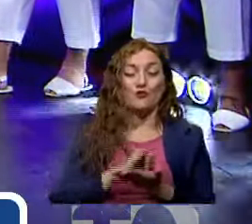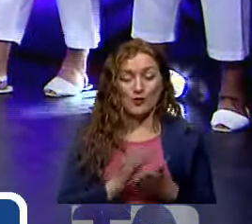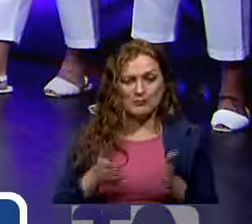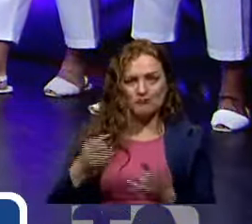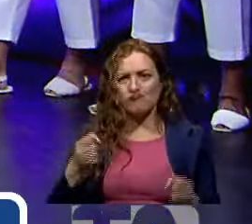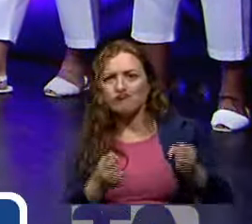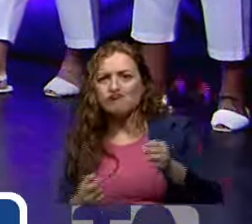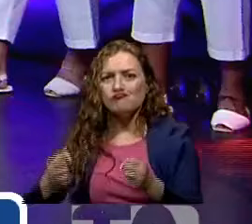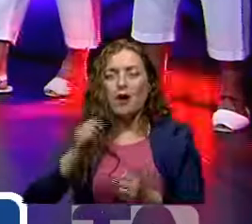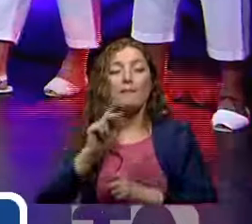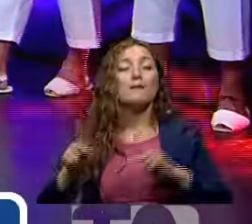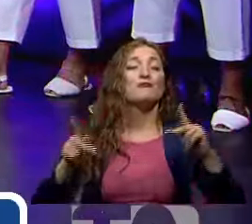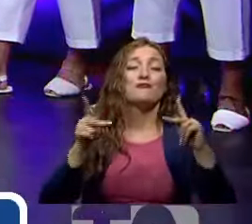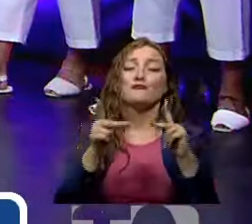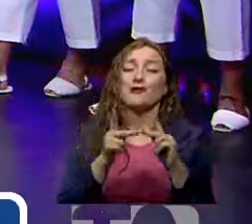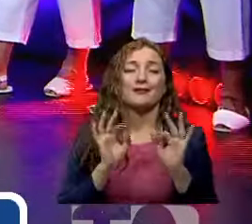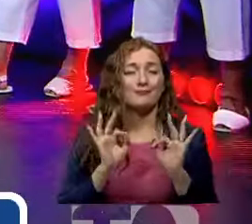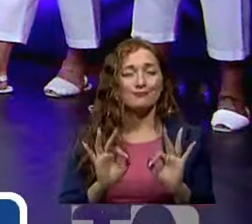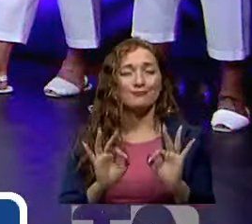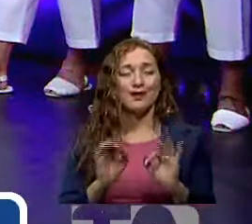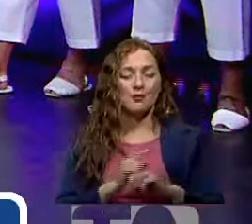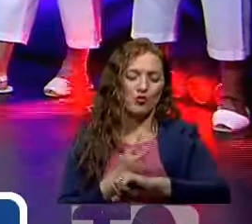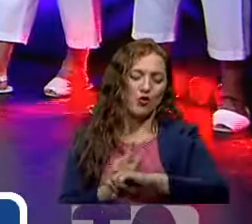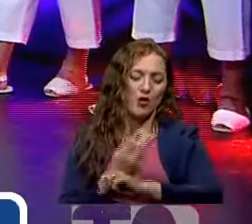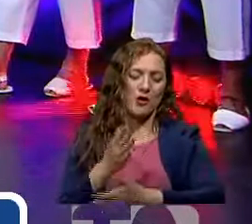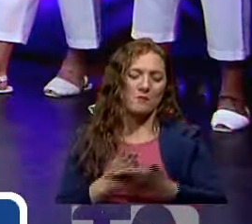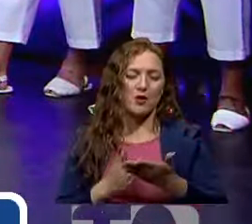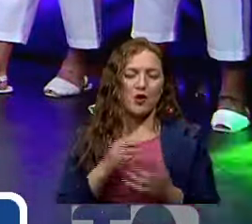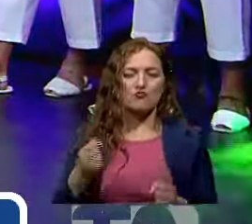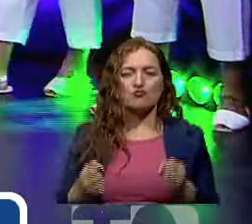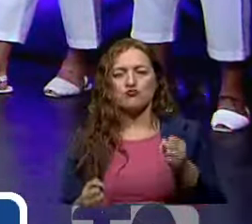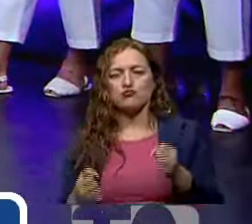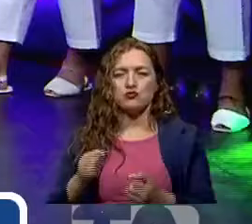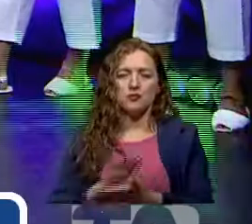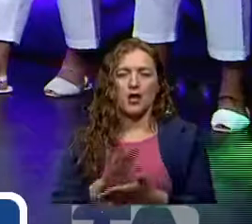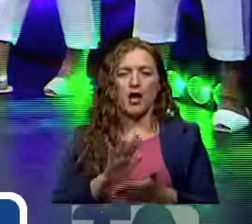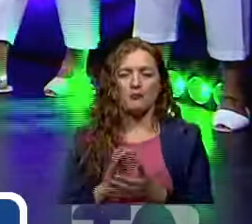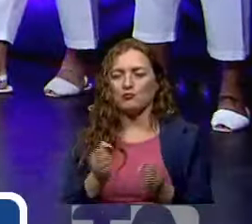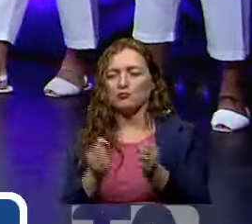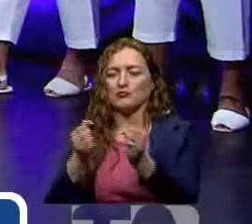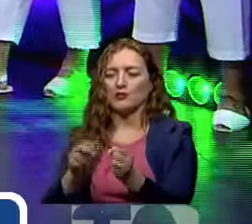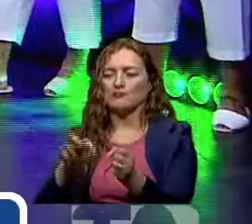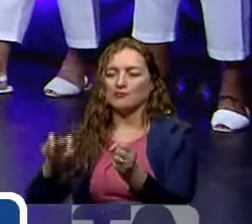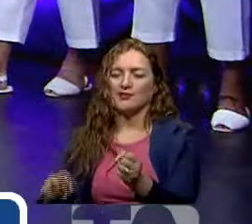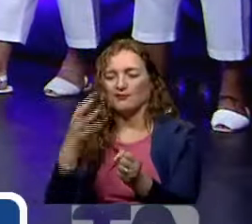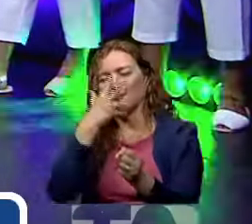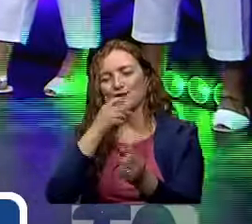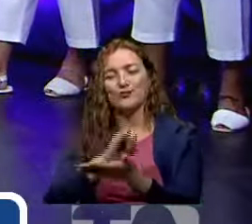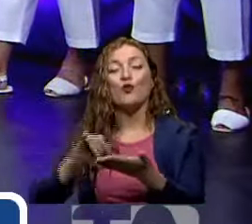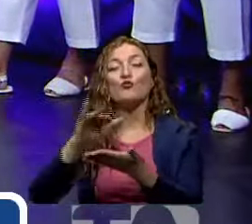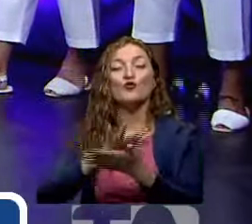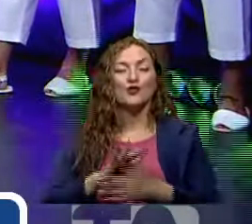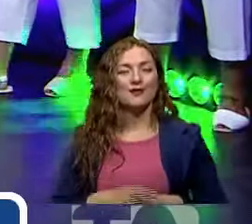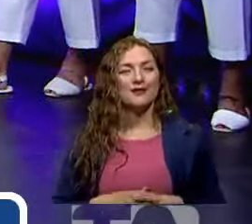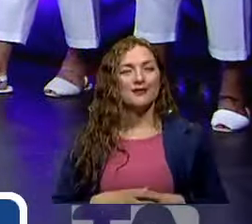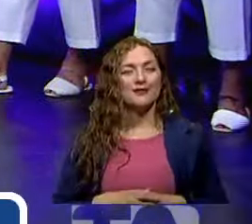carretera está perfecta, maravillosa. Dos horitas y media, usted va con calma, va parando en cada punto porque es tan bonito Imbabura. Y bueno, y